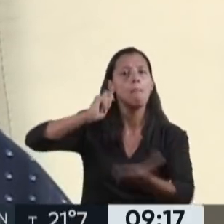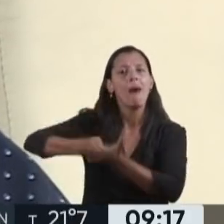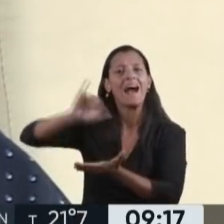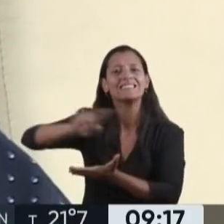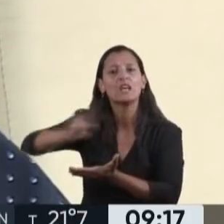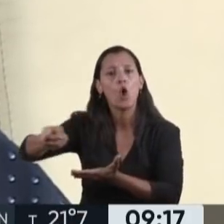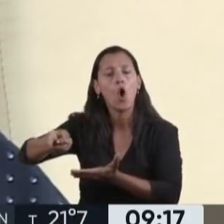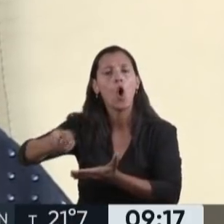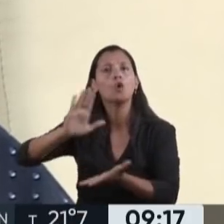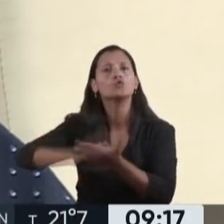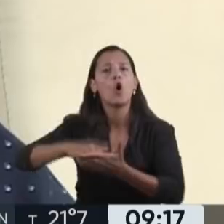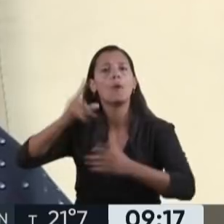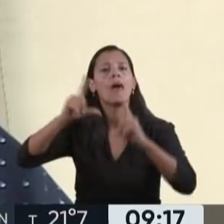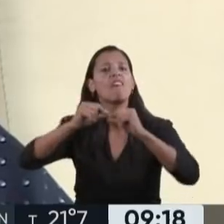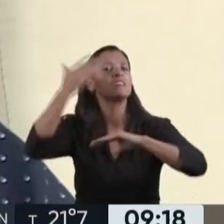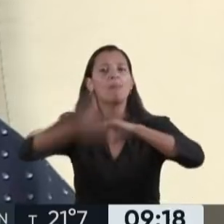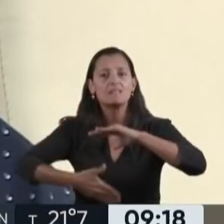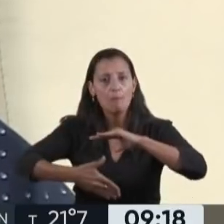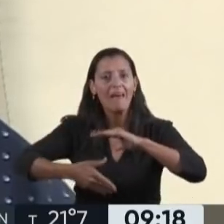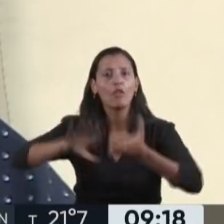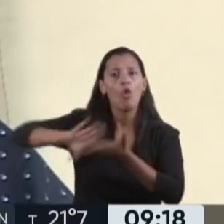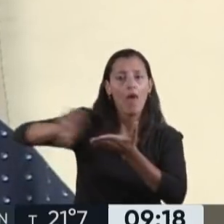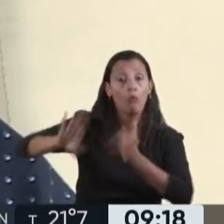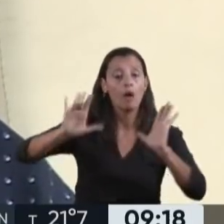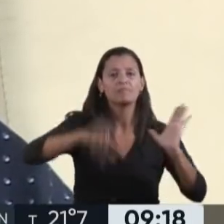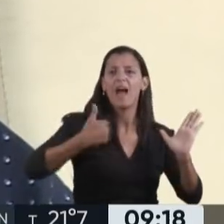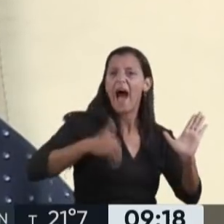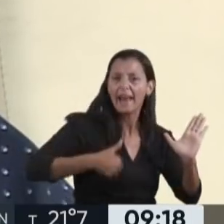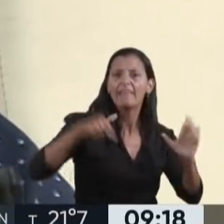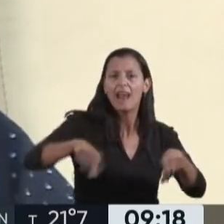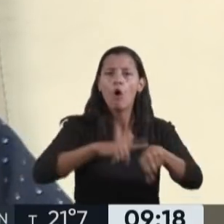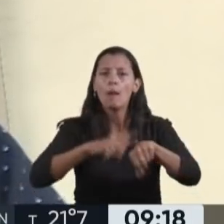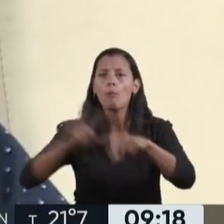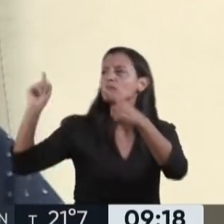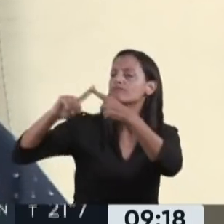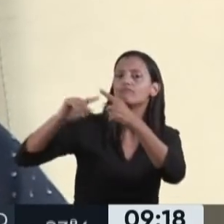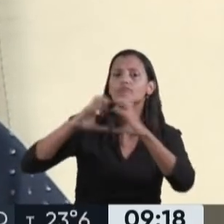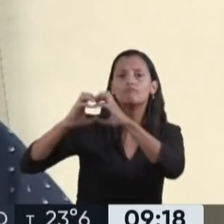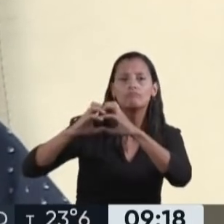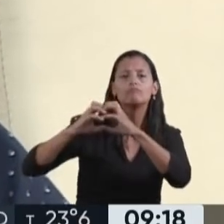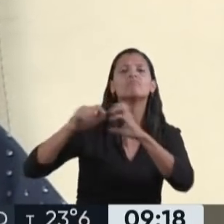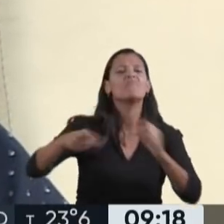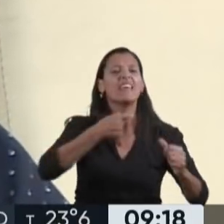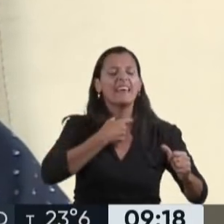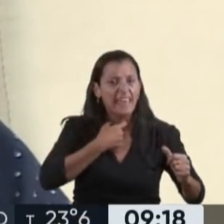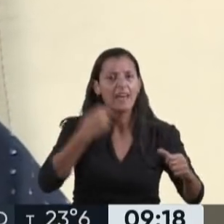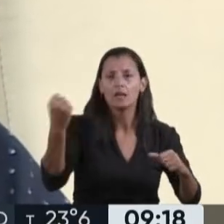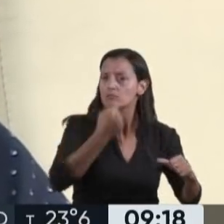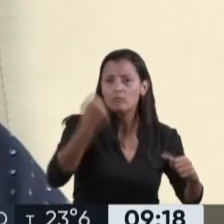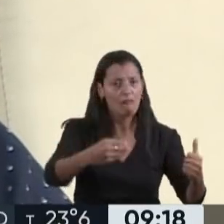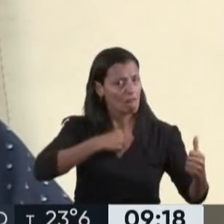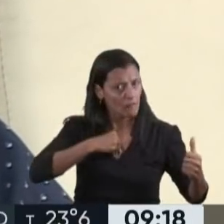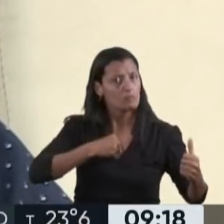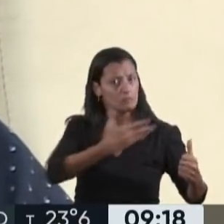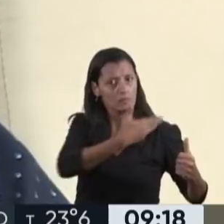el vencimiento de deuda que tiene, Argentina, en el marco de esta discusión que tiene el gobierno, quiere pagar, la estrategia del